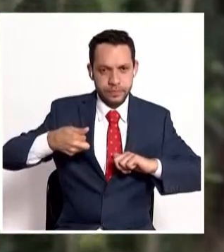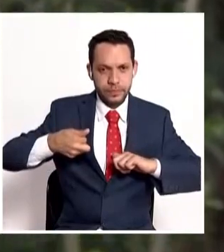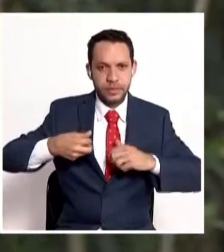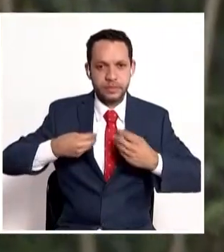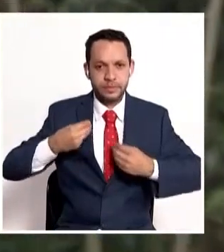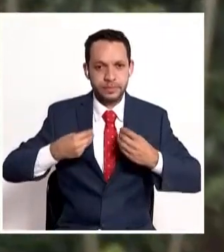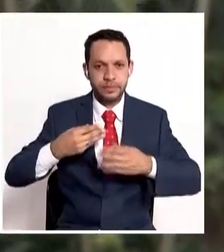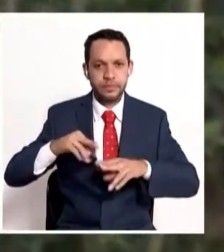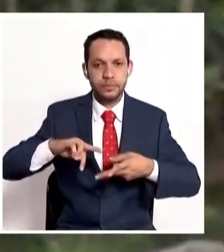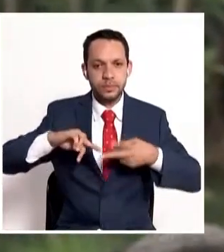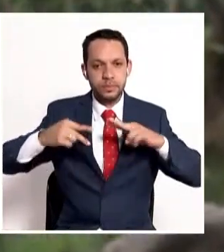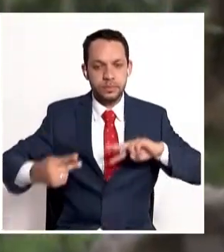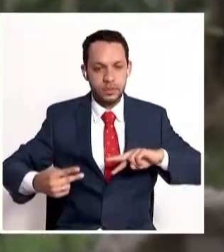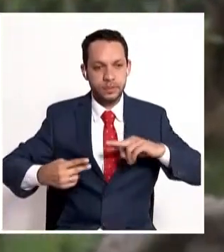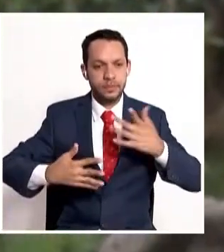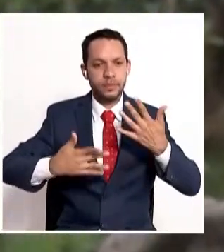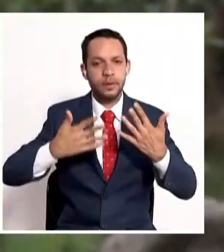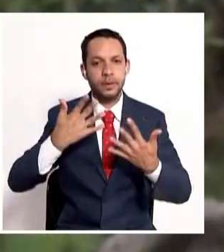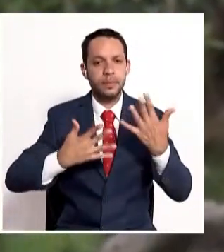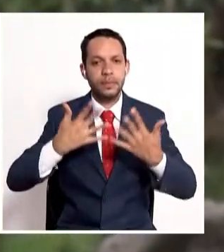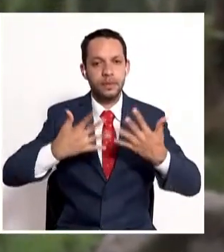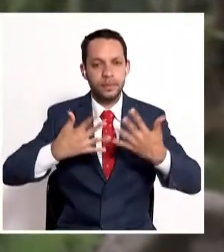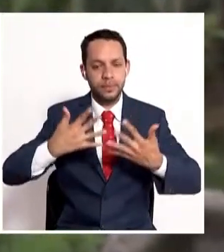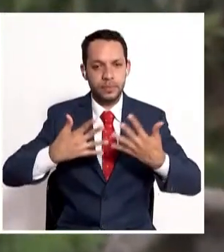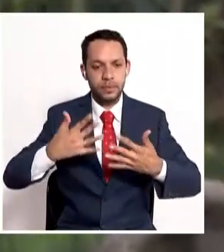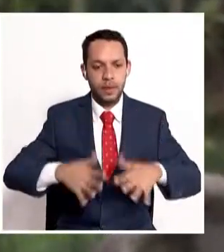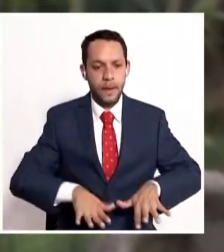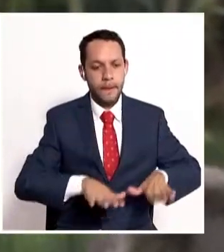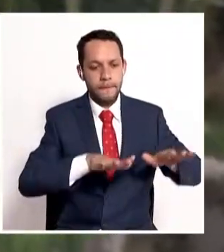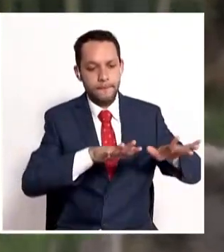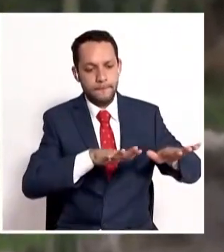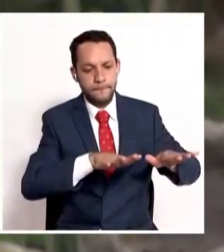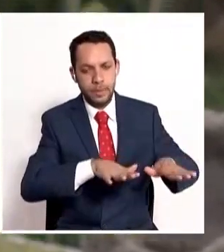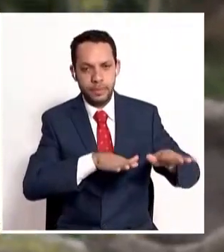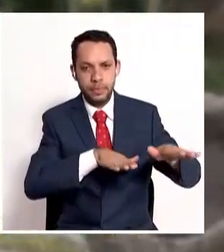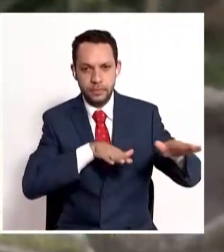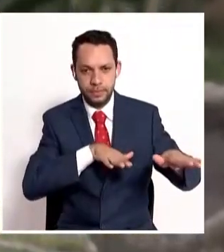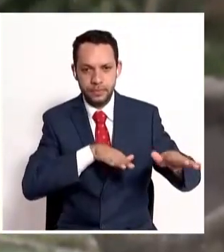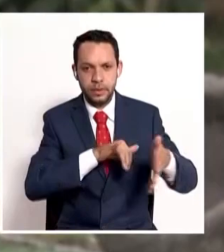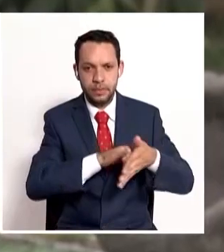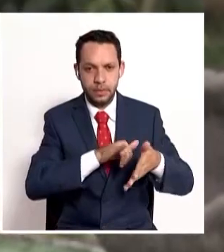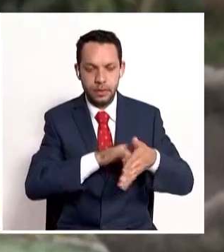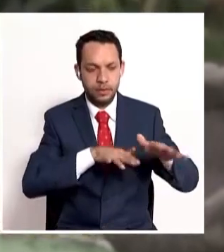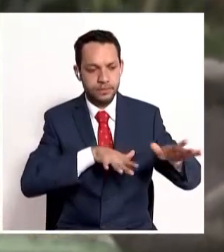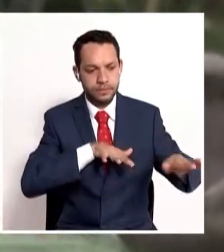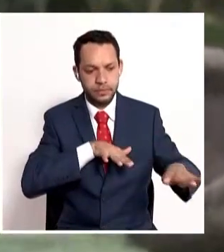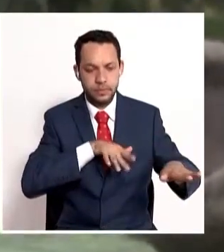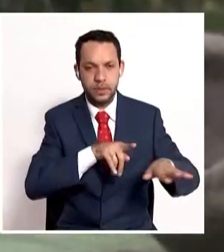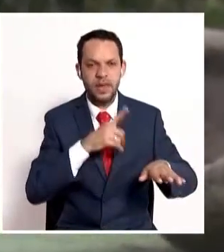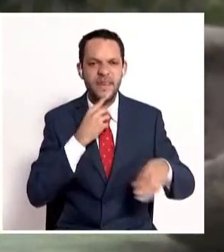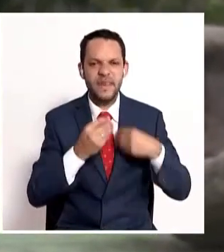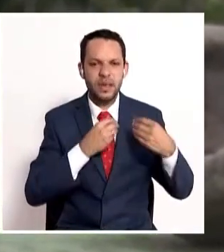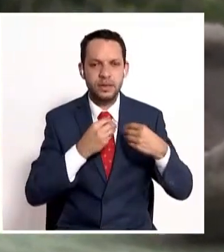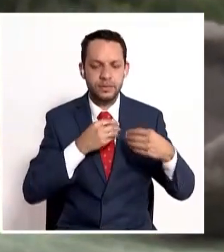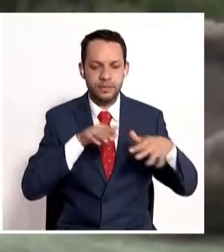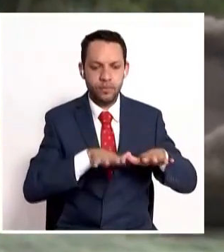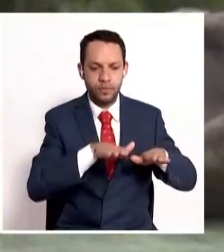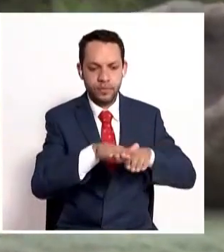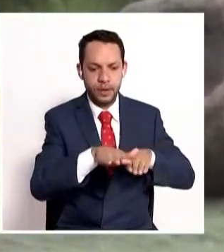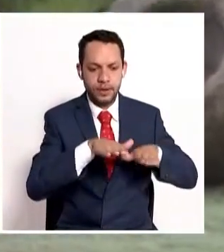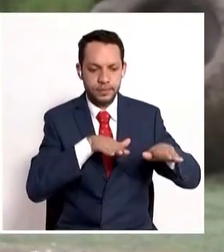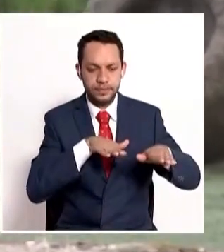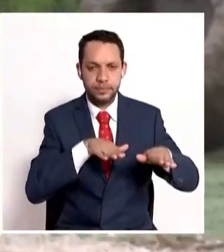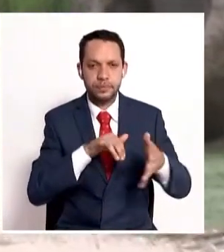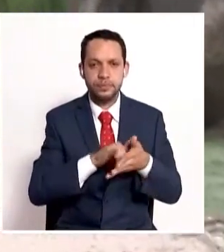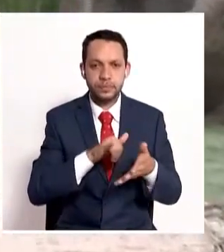la mano contraria yo tomé la pierna contraria es decir con mi pierna izquierda voy a tomar la